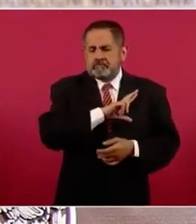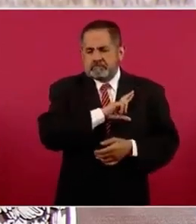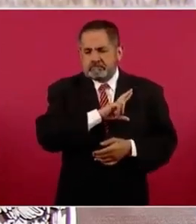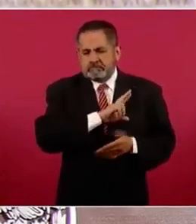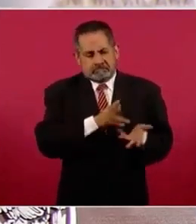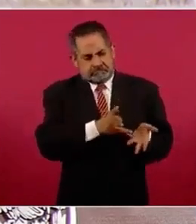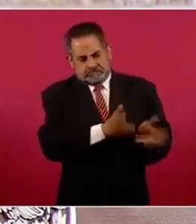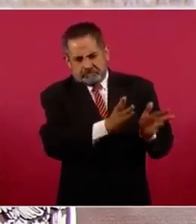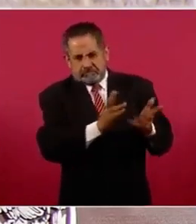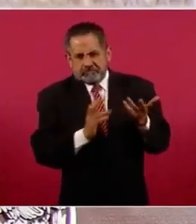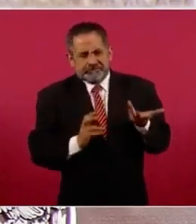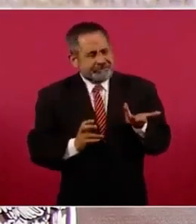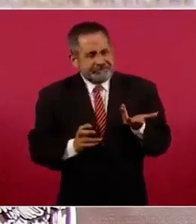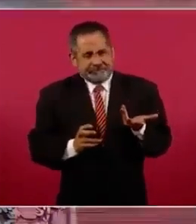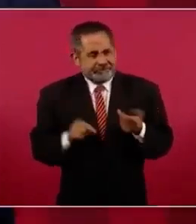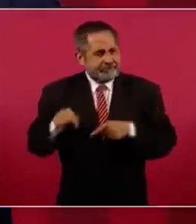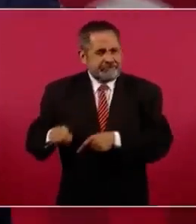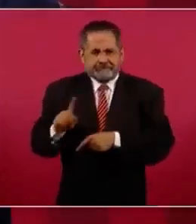o que